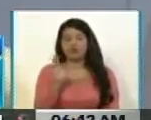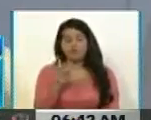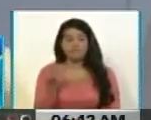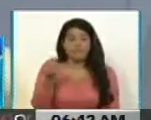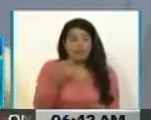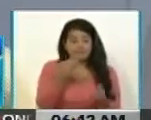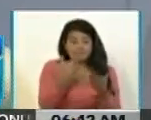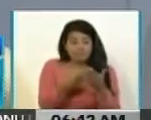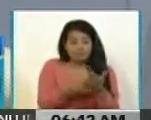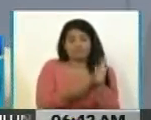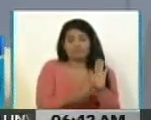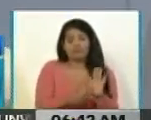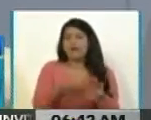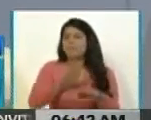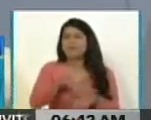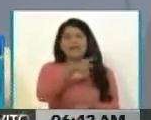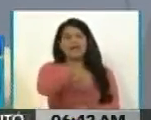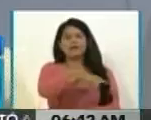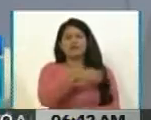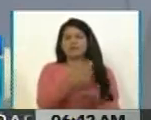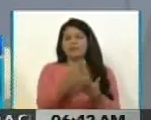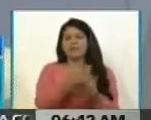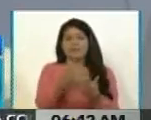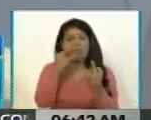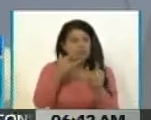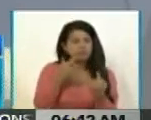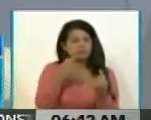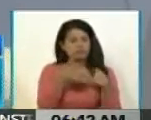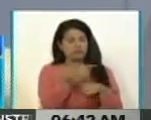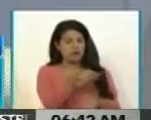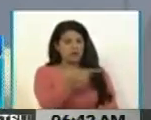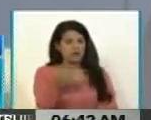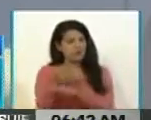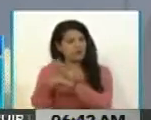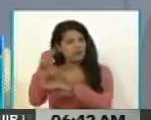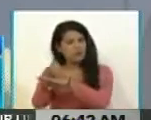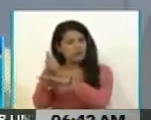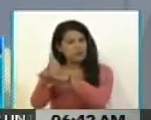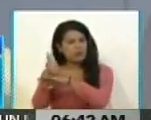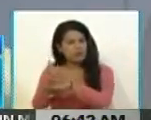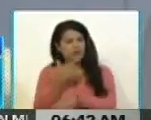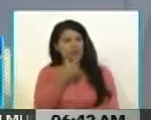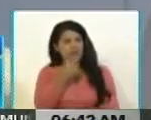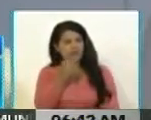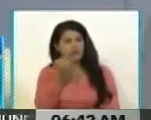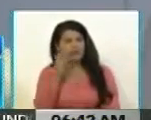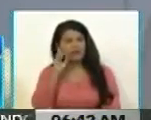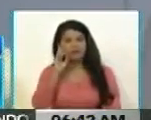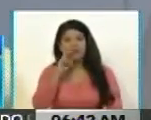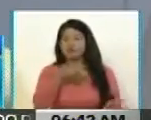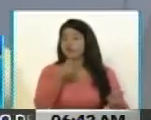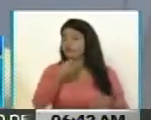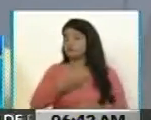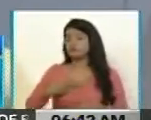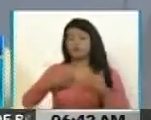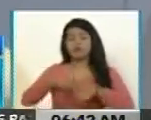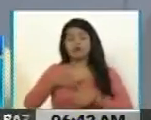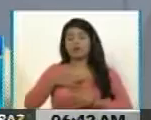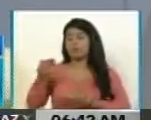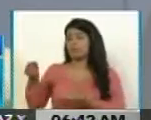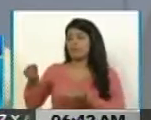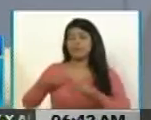que nos han metido, un discurso perverso sobre, bueno, el gobierno es culpable porque no le da los dólares para la materia prima